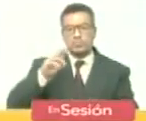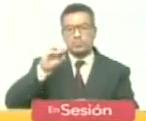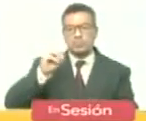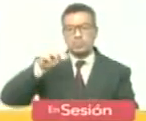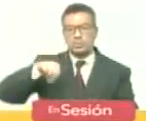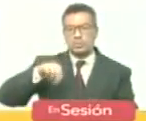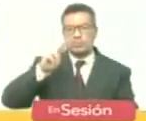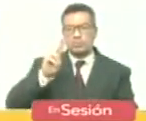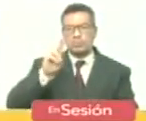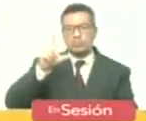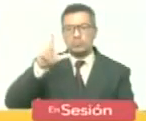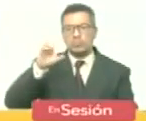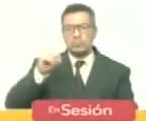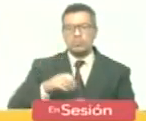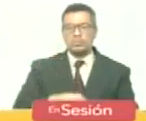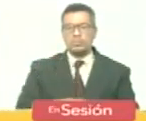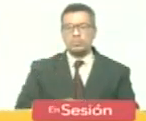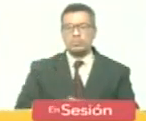Gallegos.